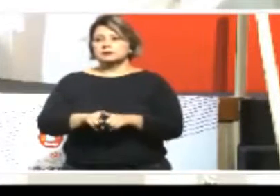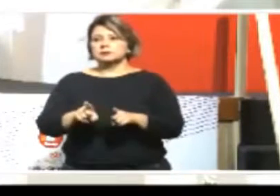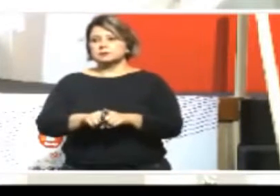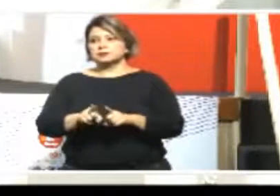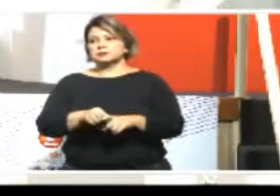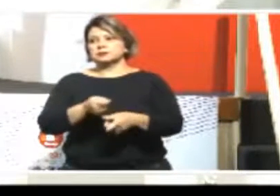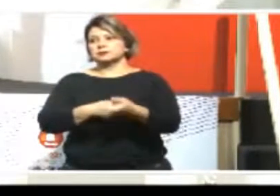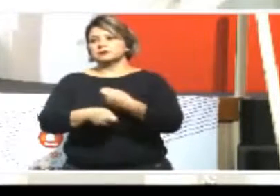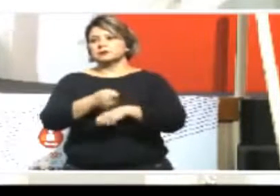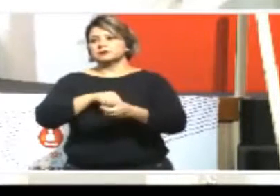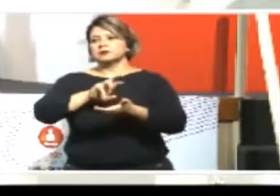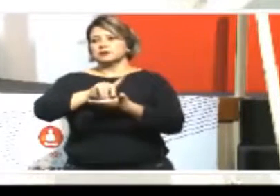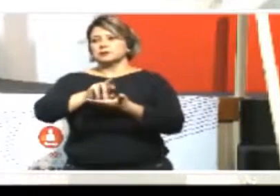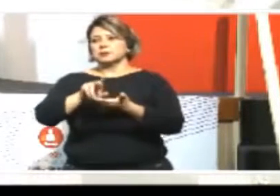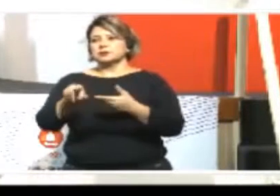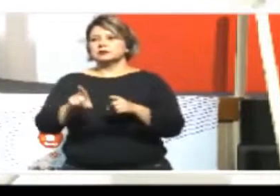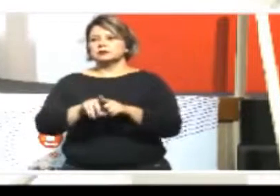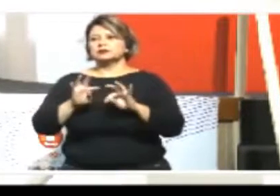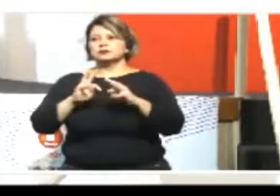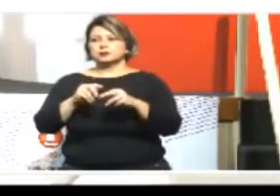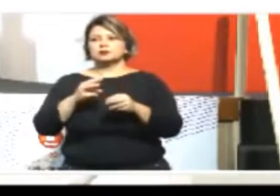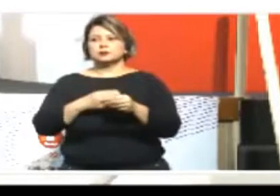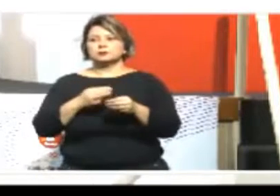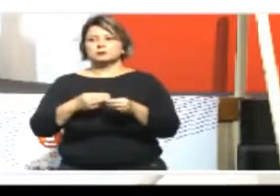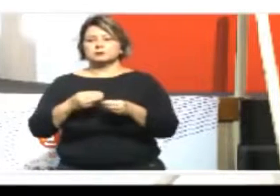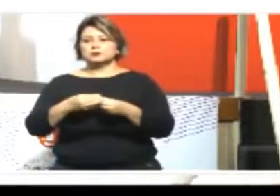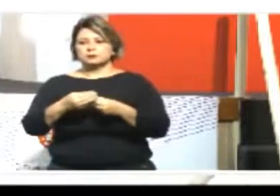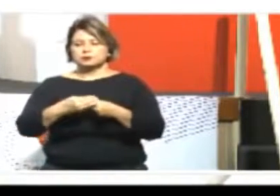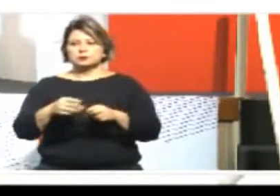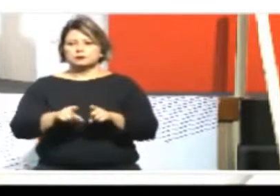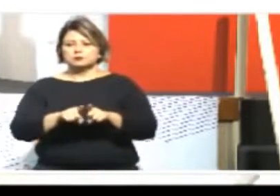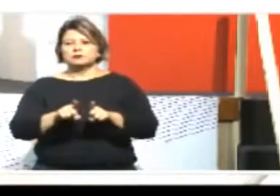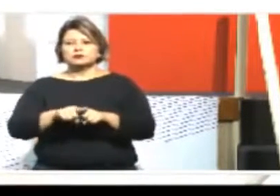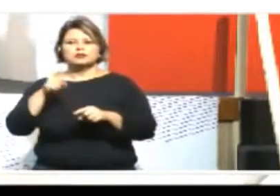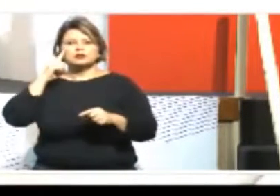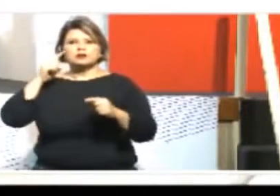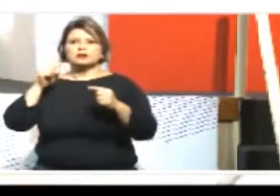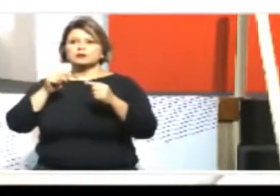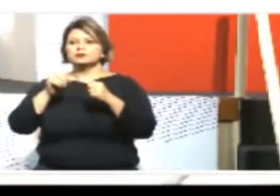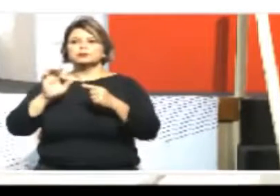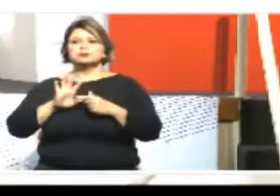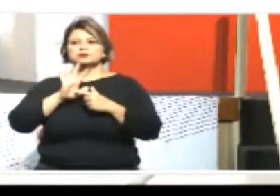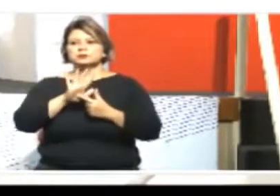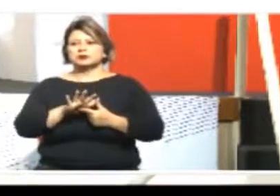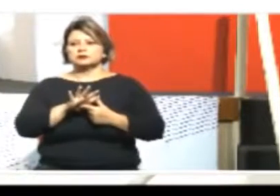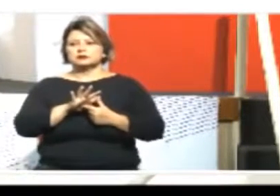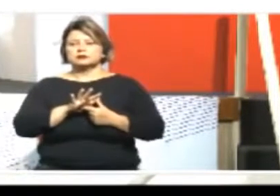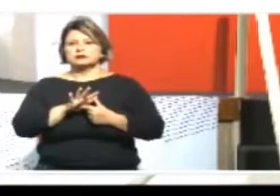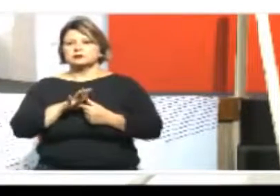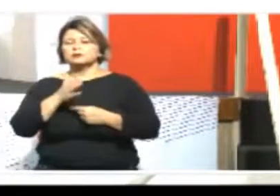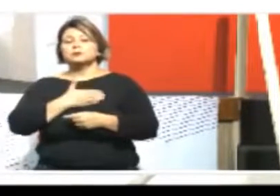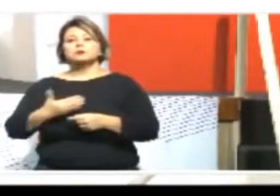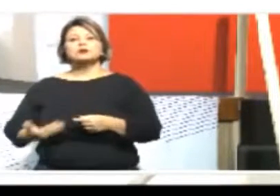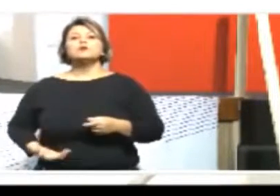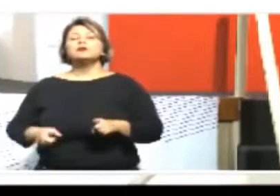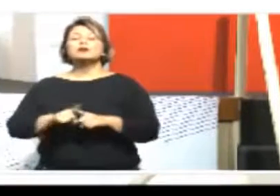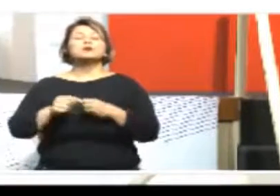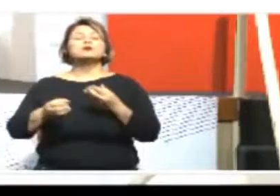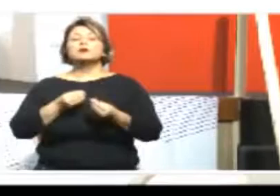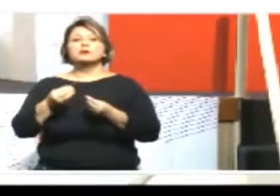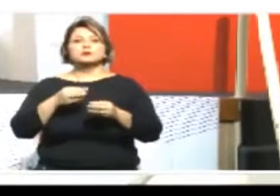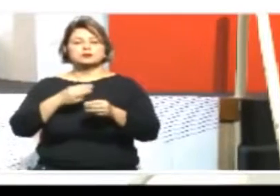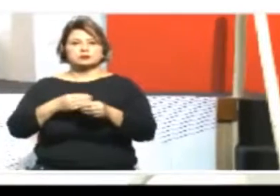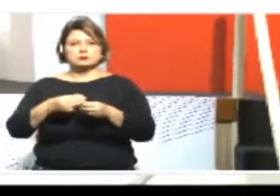todos estos municipios. Entonces, esta es una manera objetiva de mostrarle al público, vea que los municipios, a pesar de que tienen la